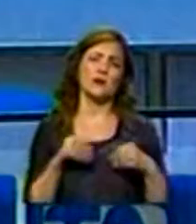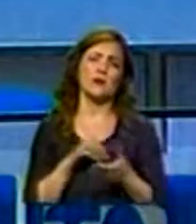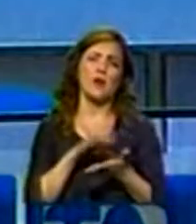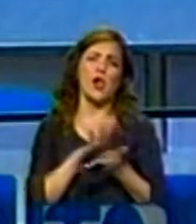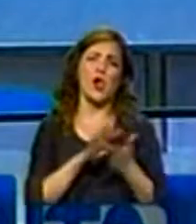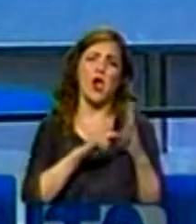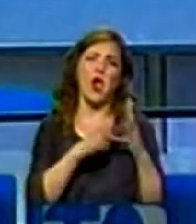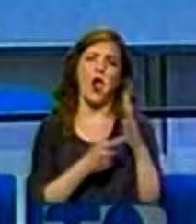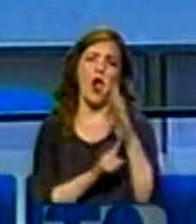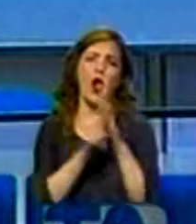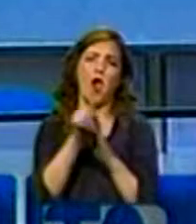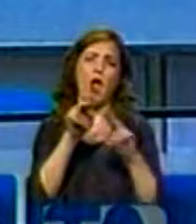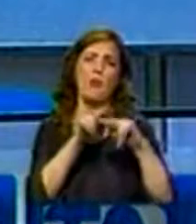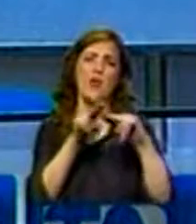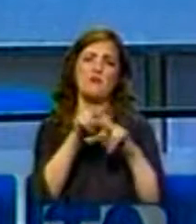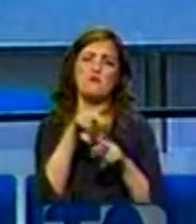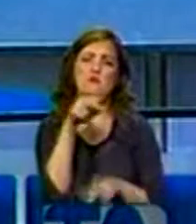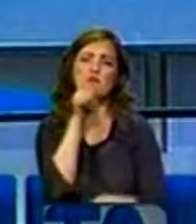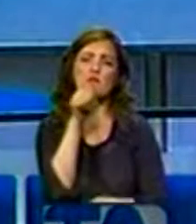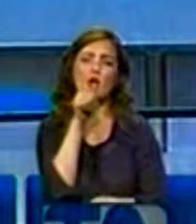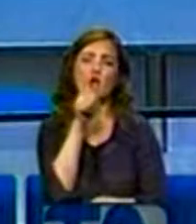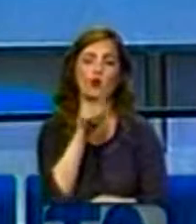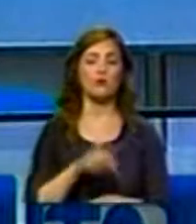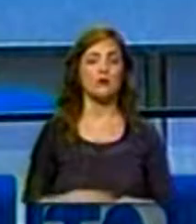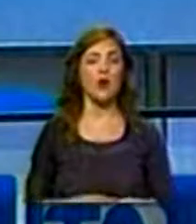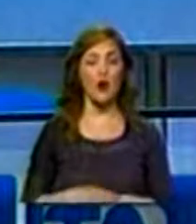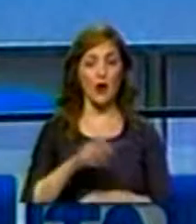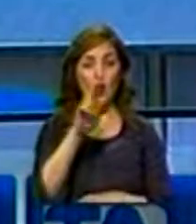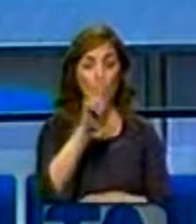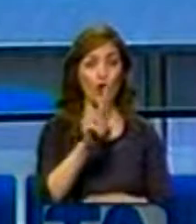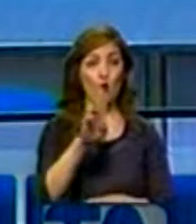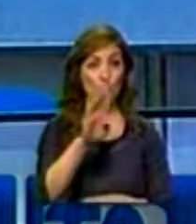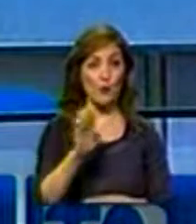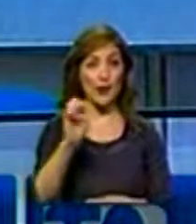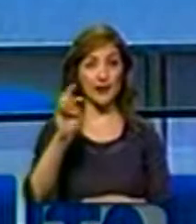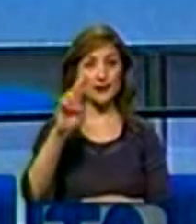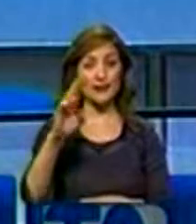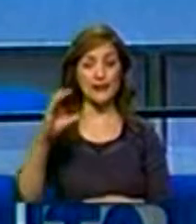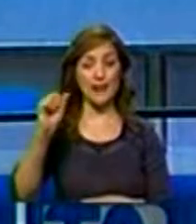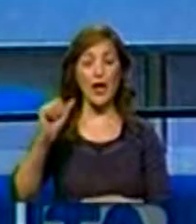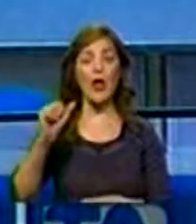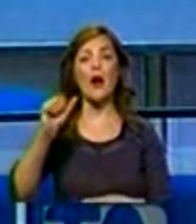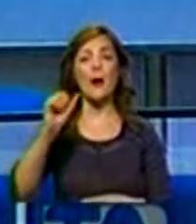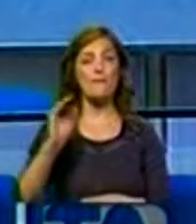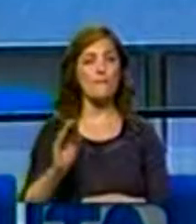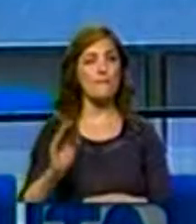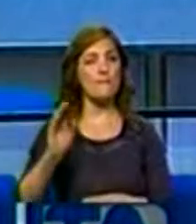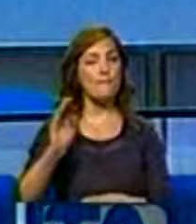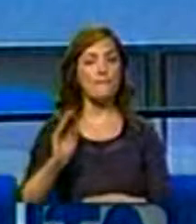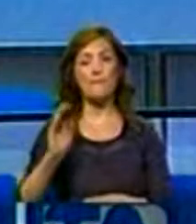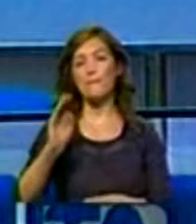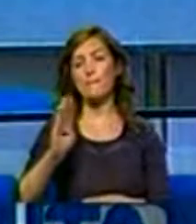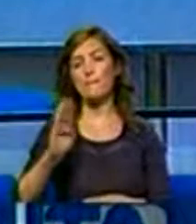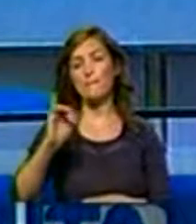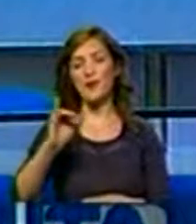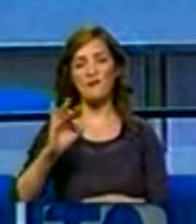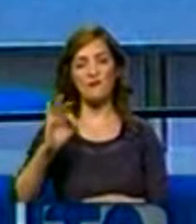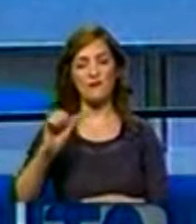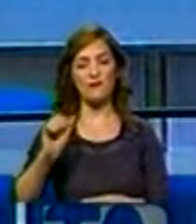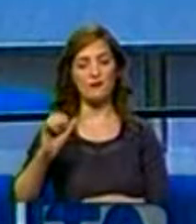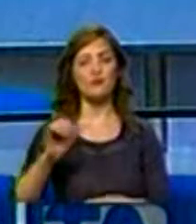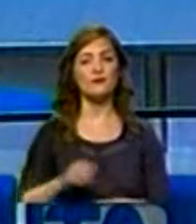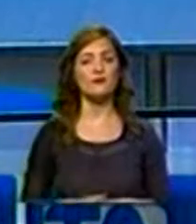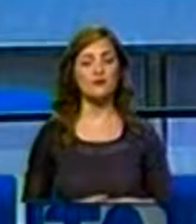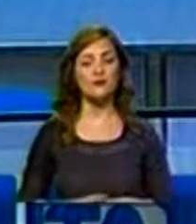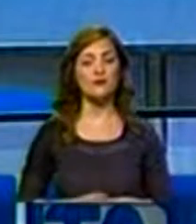aplicaciones tecnológicas como Uber y Cabify. También anunciaron que se movilizarán este miércoles en Quito por el incumplimiento